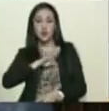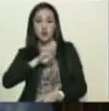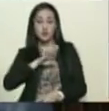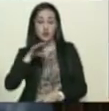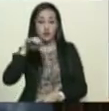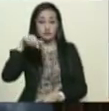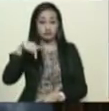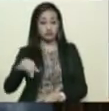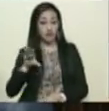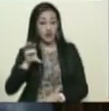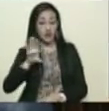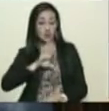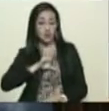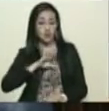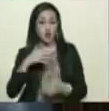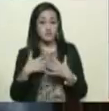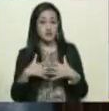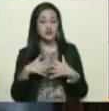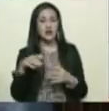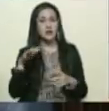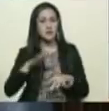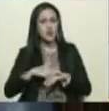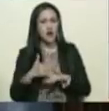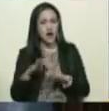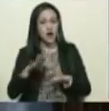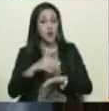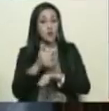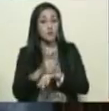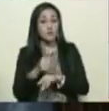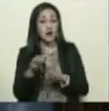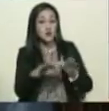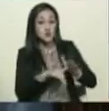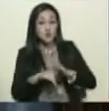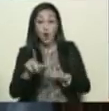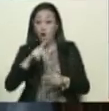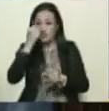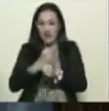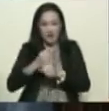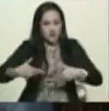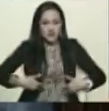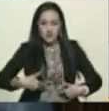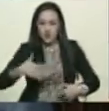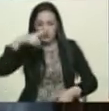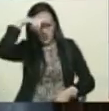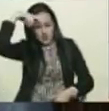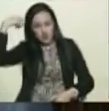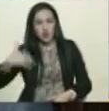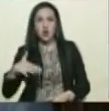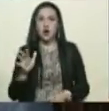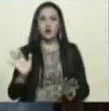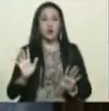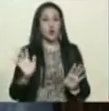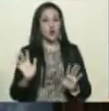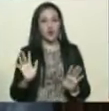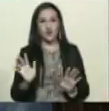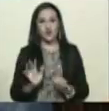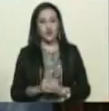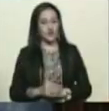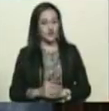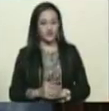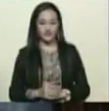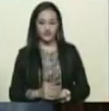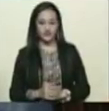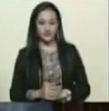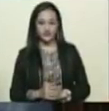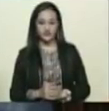porque repito fueron logradas productos del delito no del trabajo ni del sudor de la frente de estos